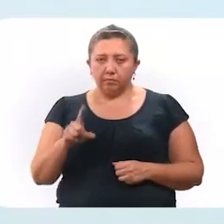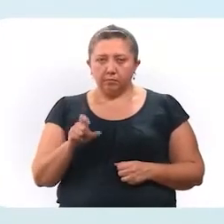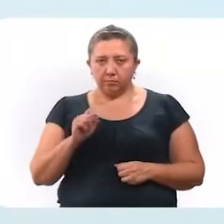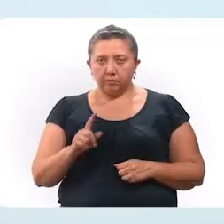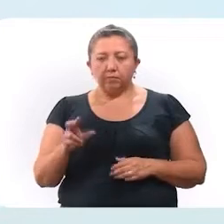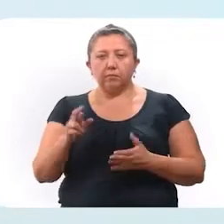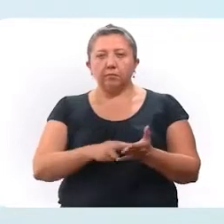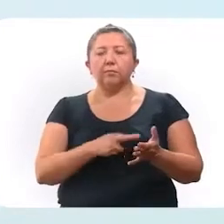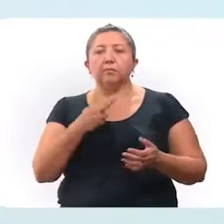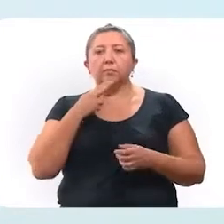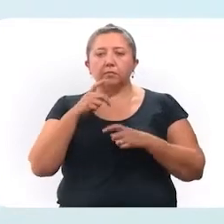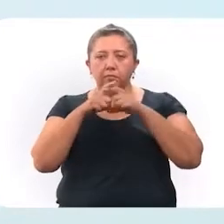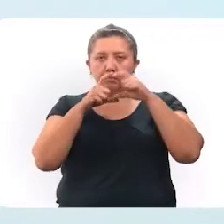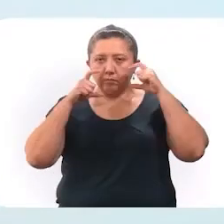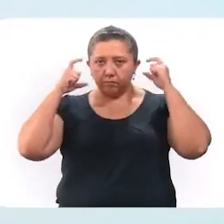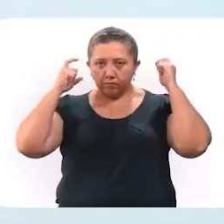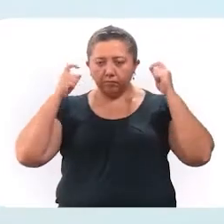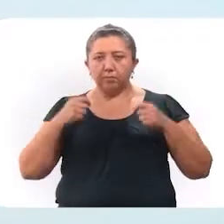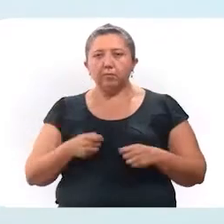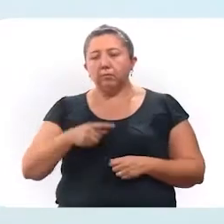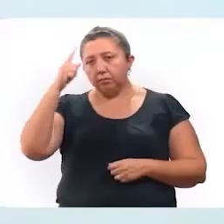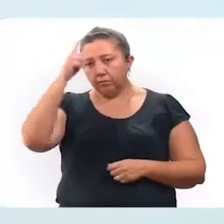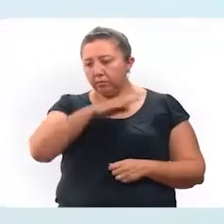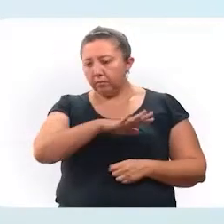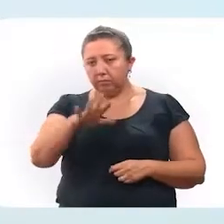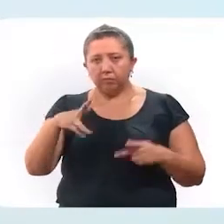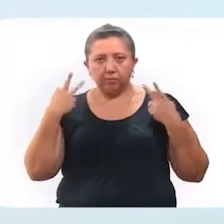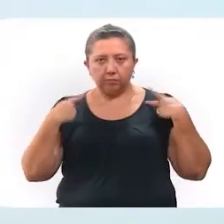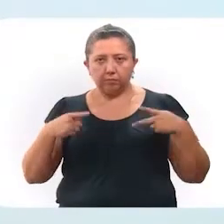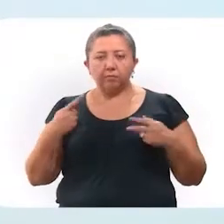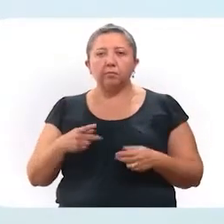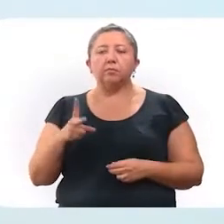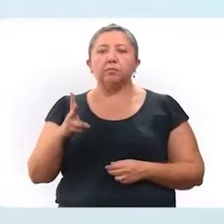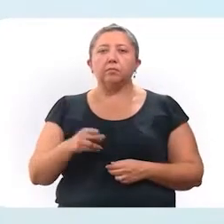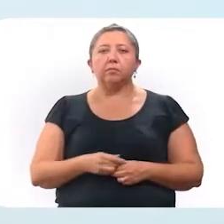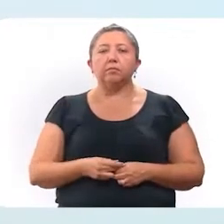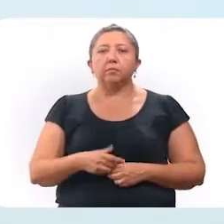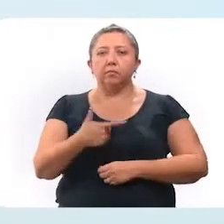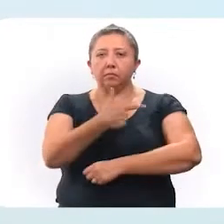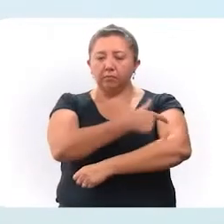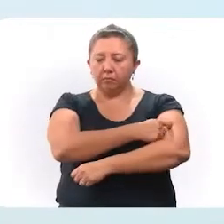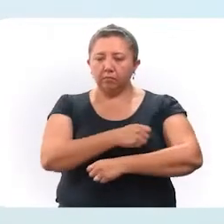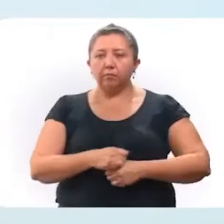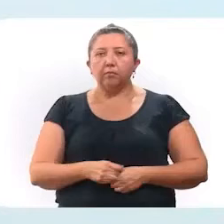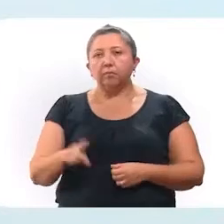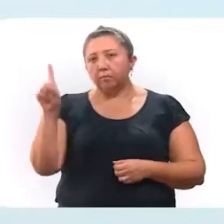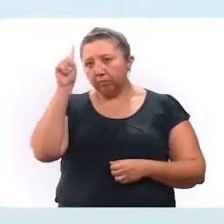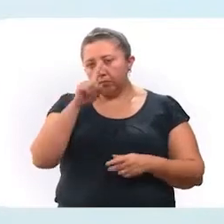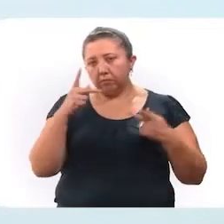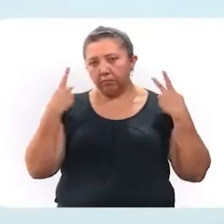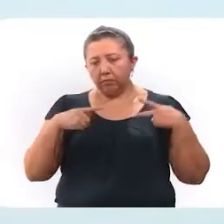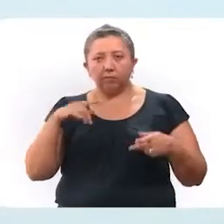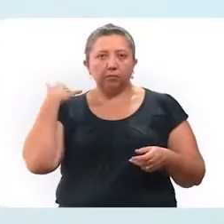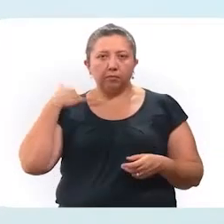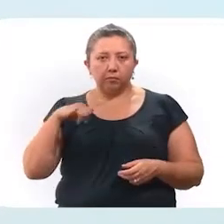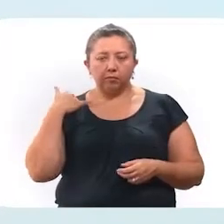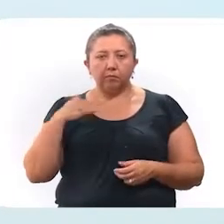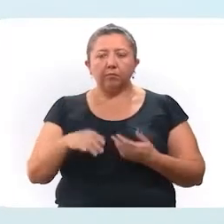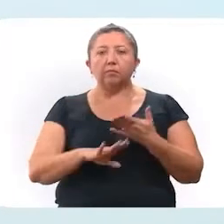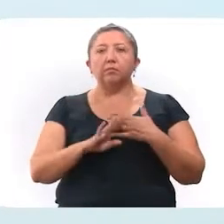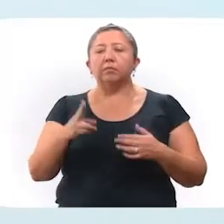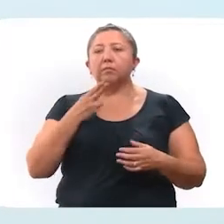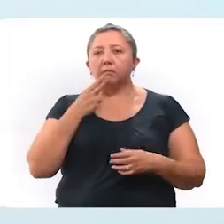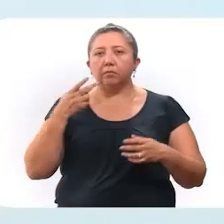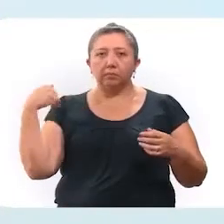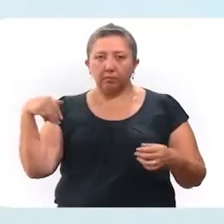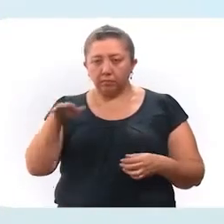Asimismo, reitera el uso obligatorio de cubrebocas para toda la población, incluso la vacunada, y recomienda a la población yucateca evitar el